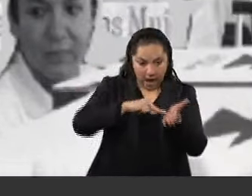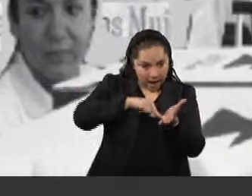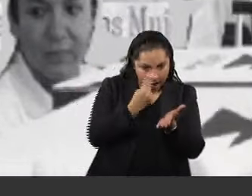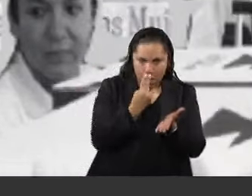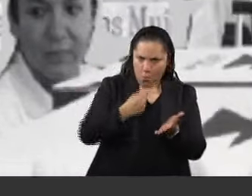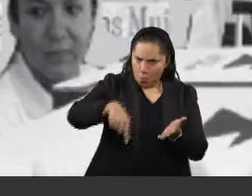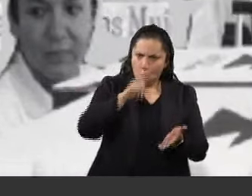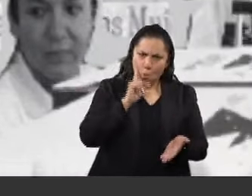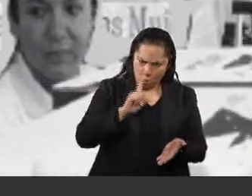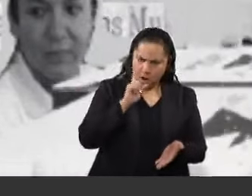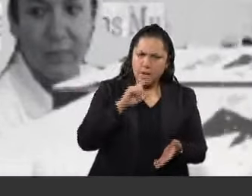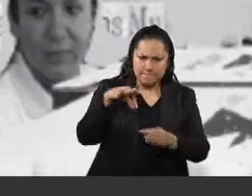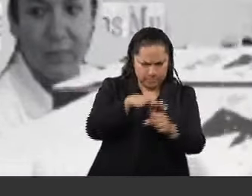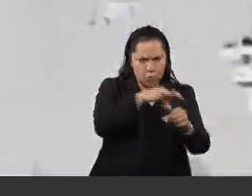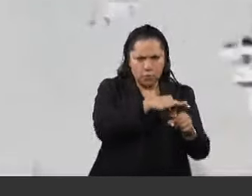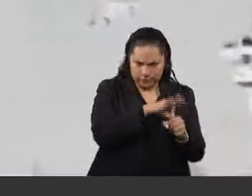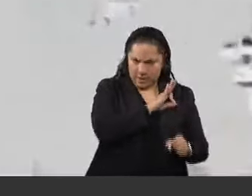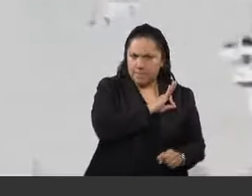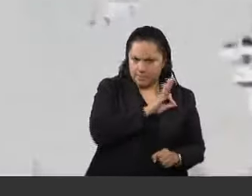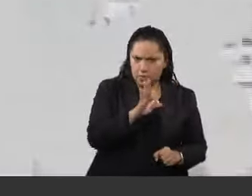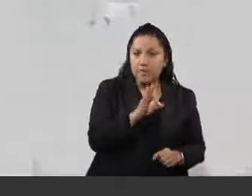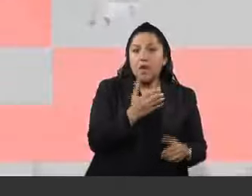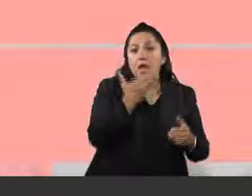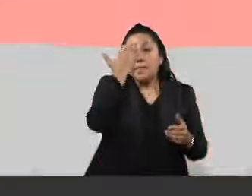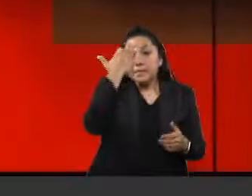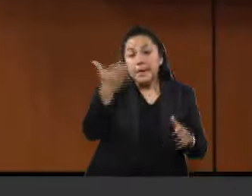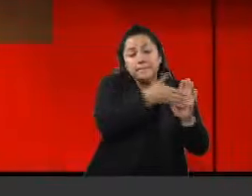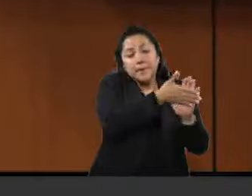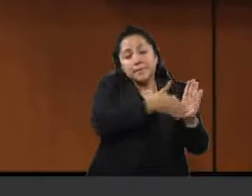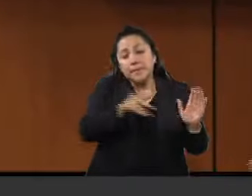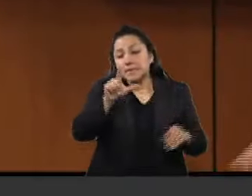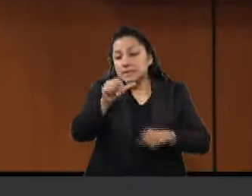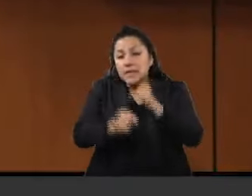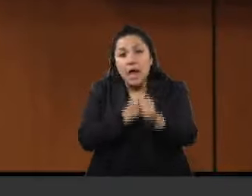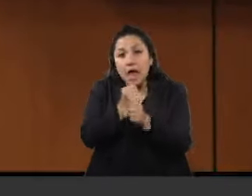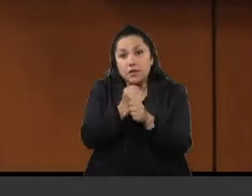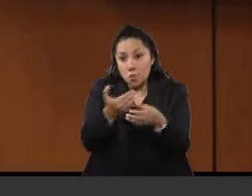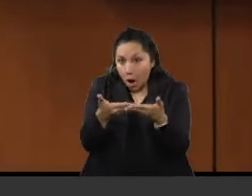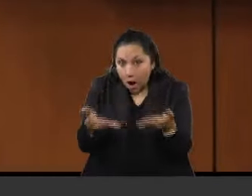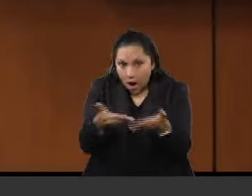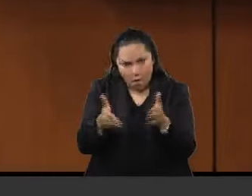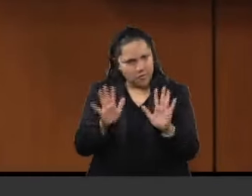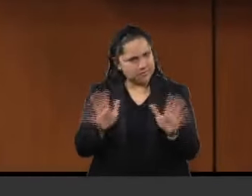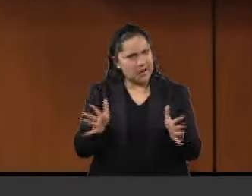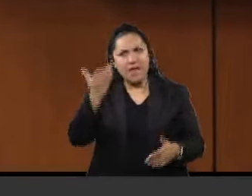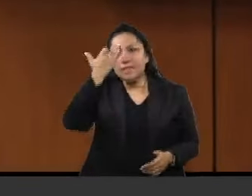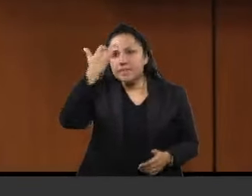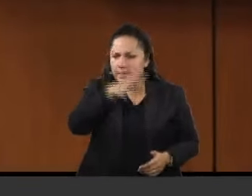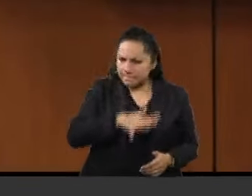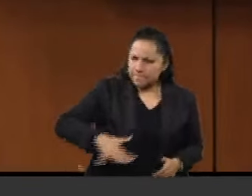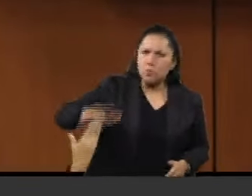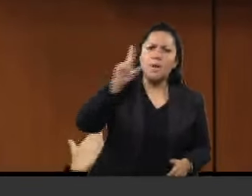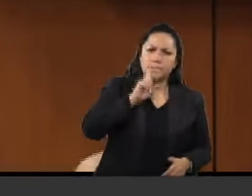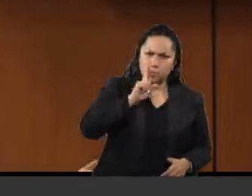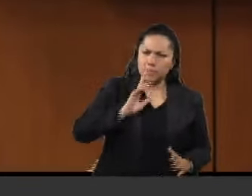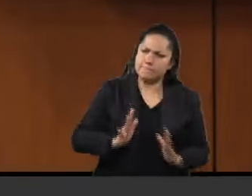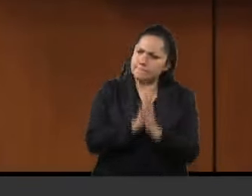para poder decir que es tiempo de mujeres en nuestro país. Lo que vivimos el pasado